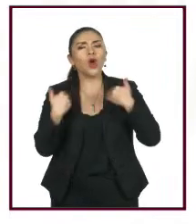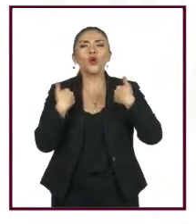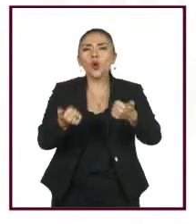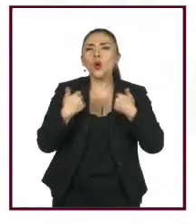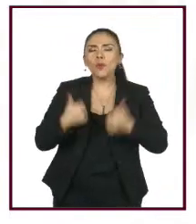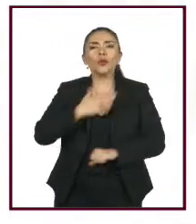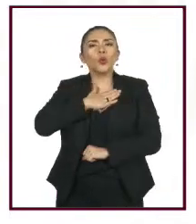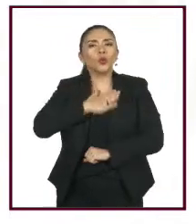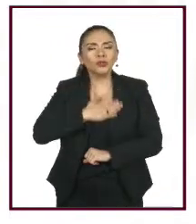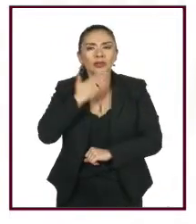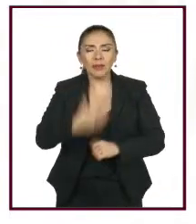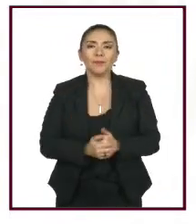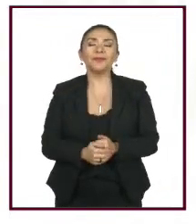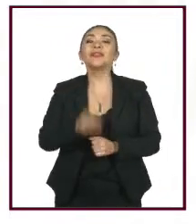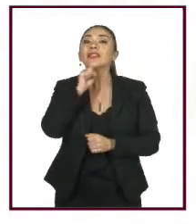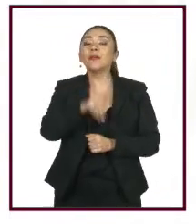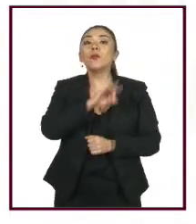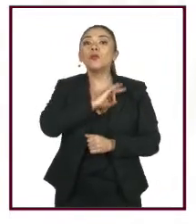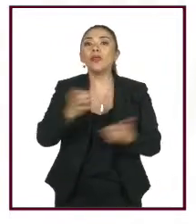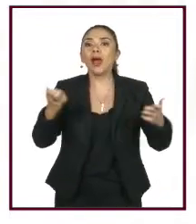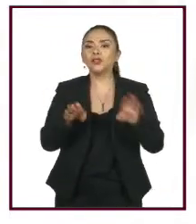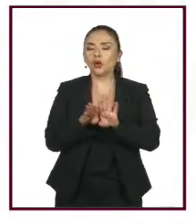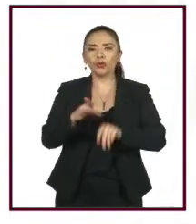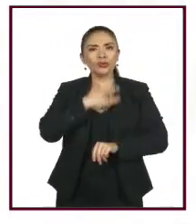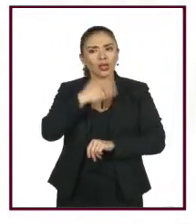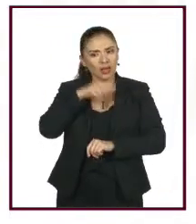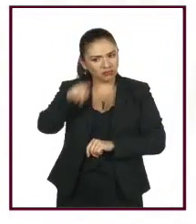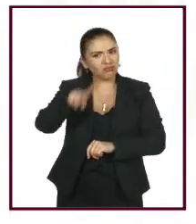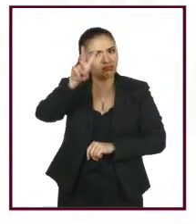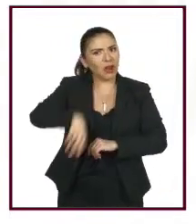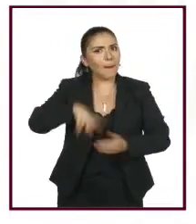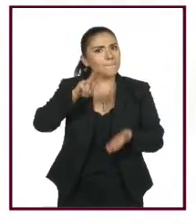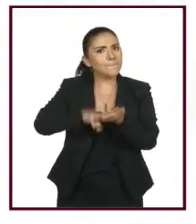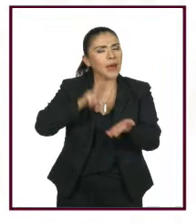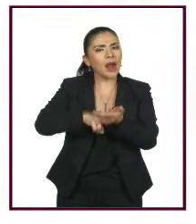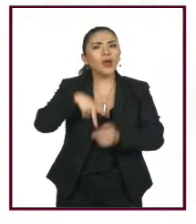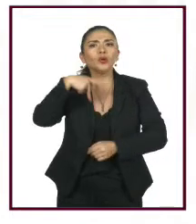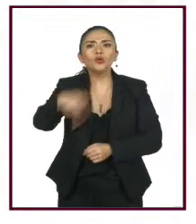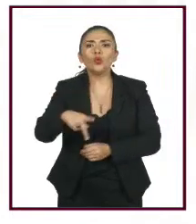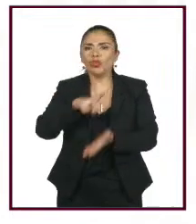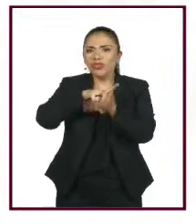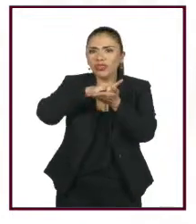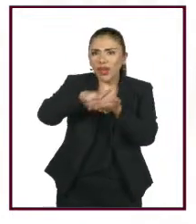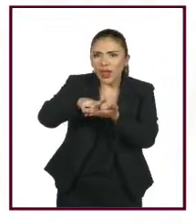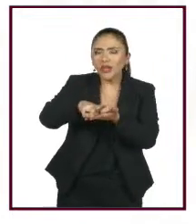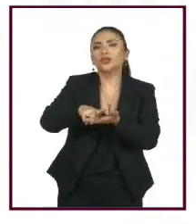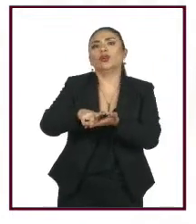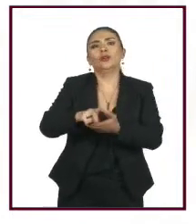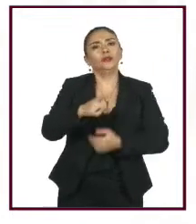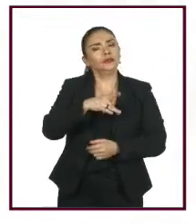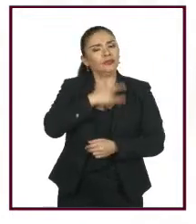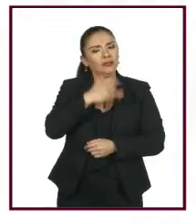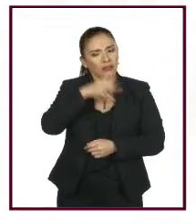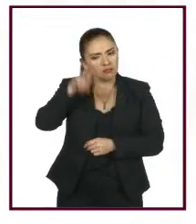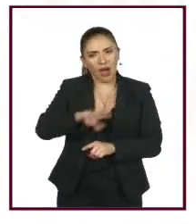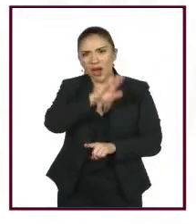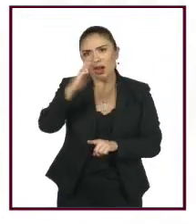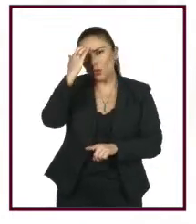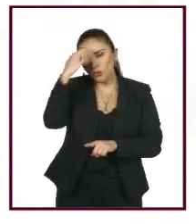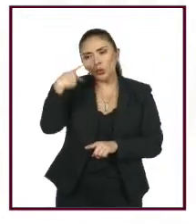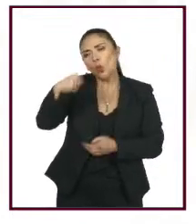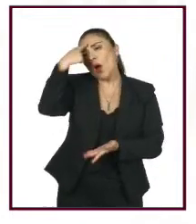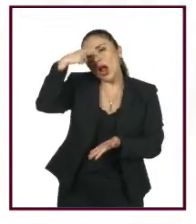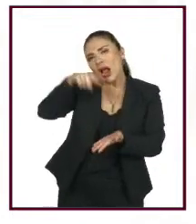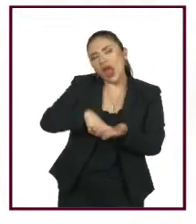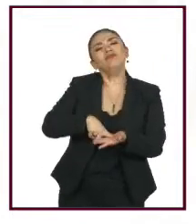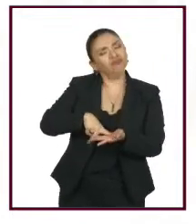justicia. También capacidad para hacer valer los propios derechos, reconocer las creencias